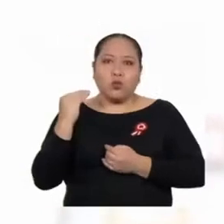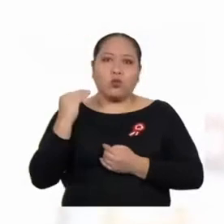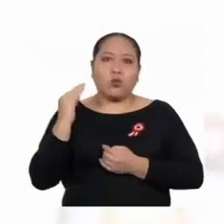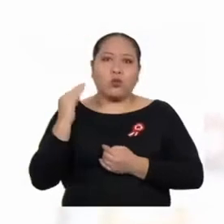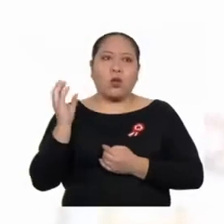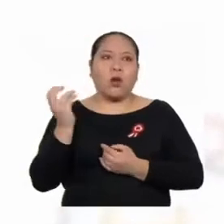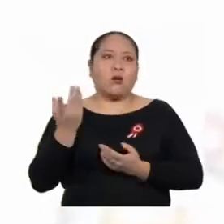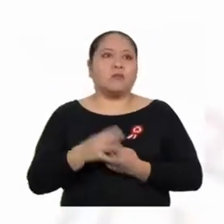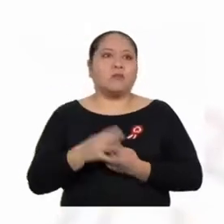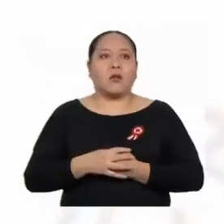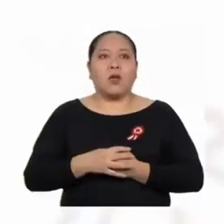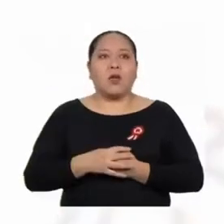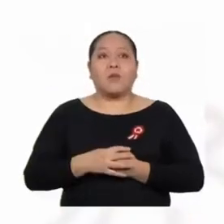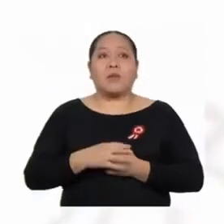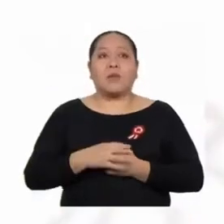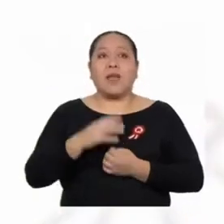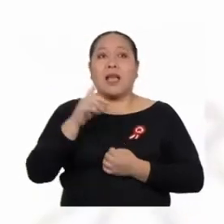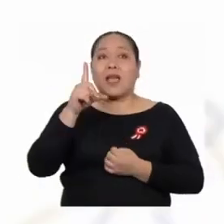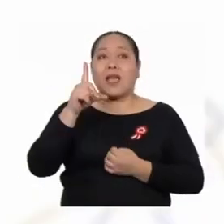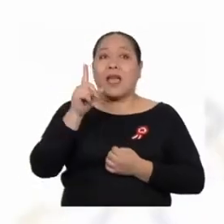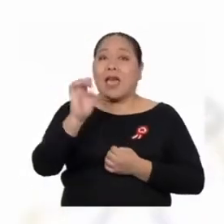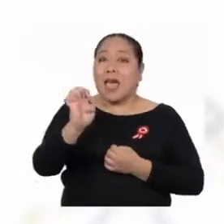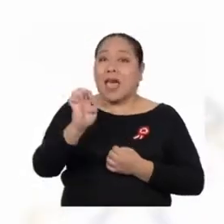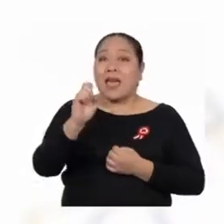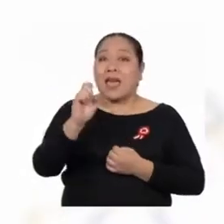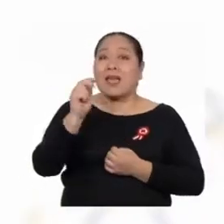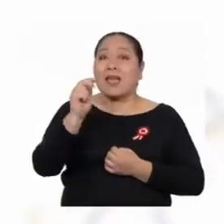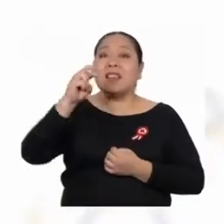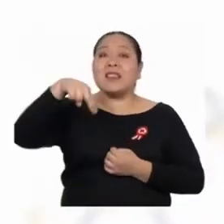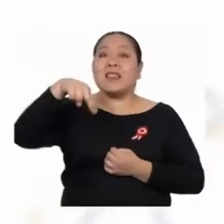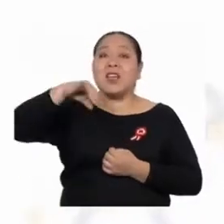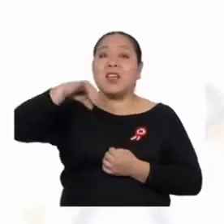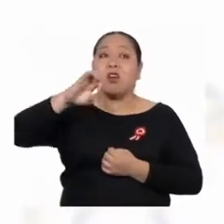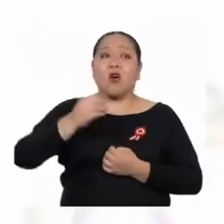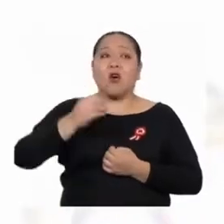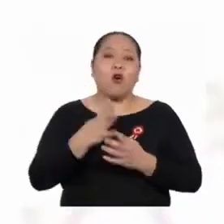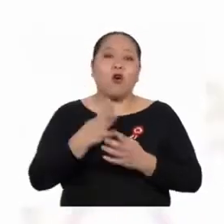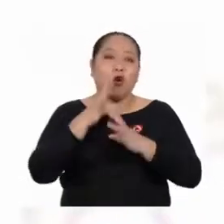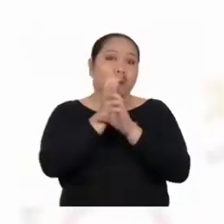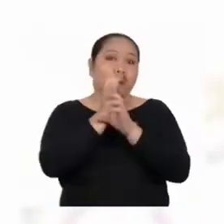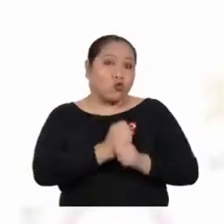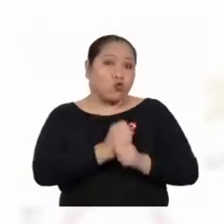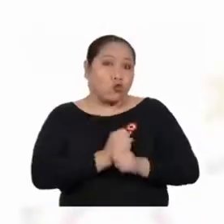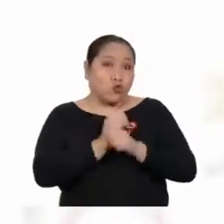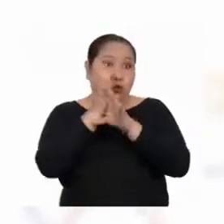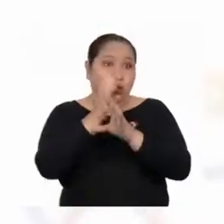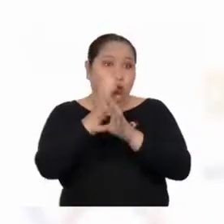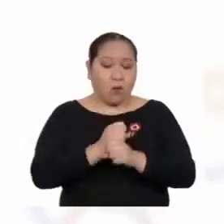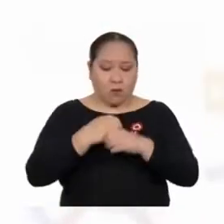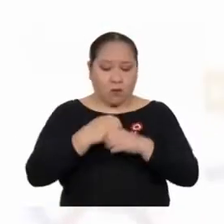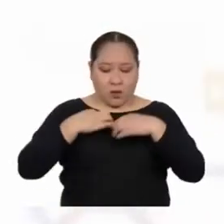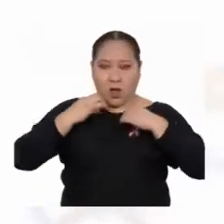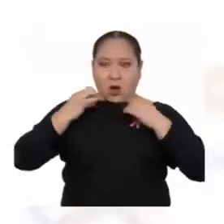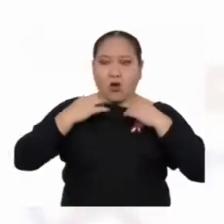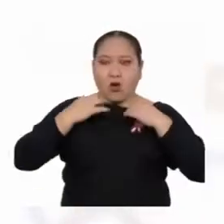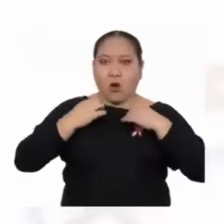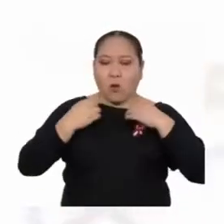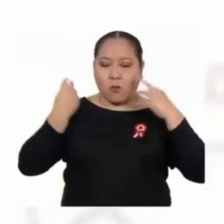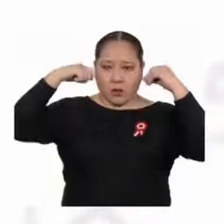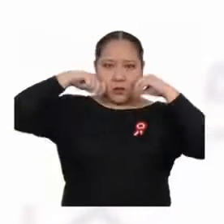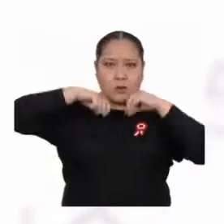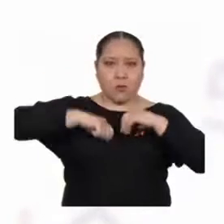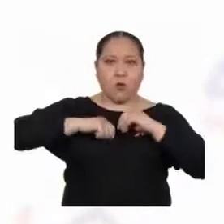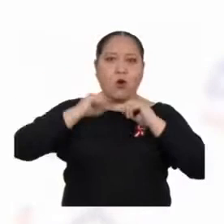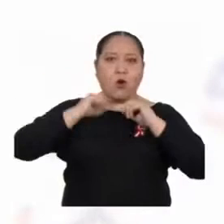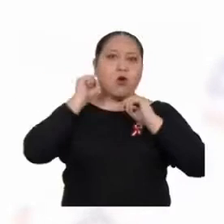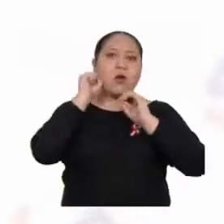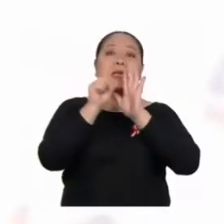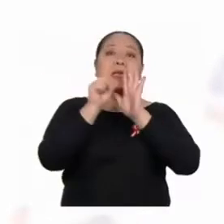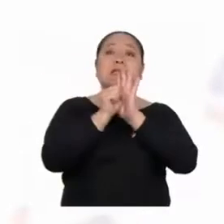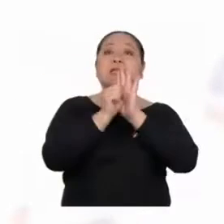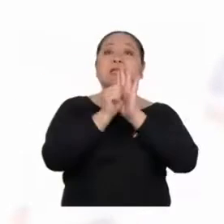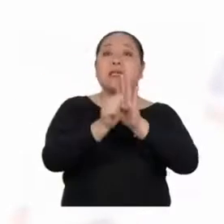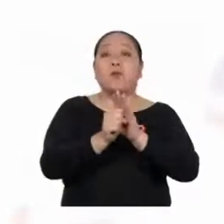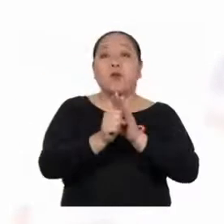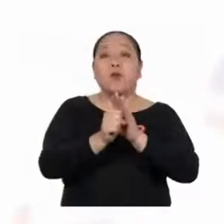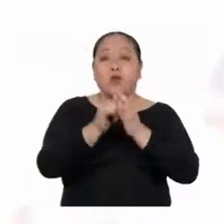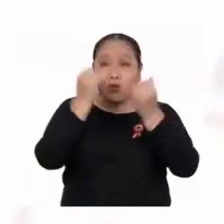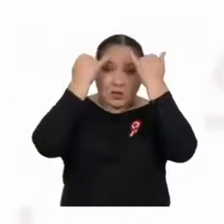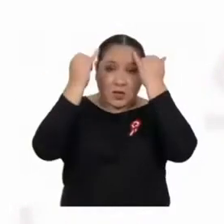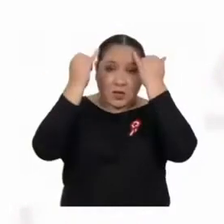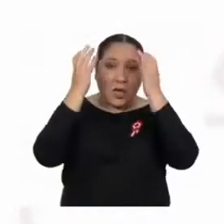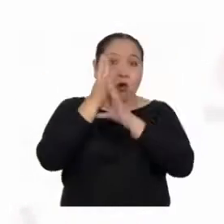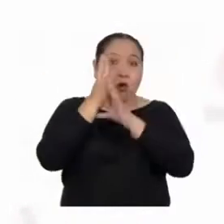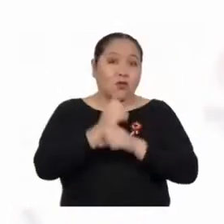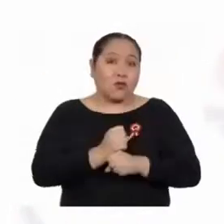lengua materna, las formas en las que hablamos, costumbres, indumentaria, símbolos, creencias y